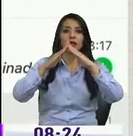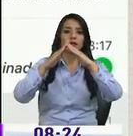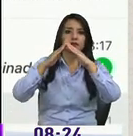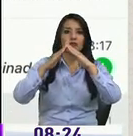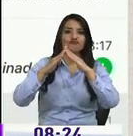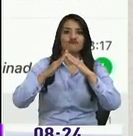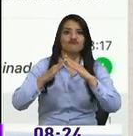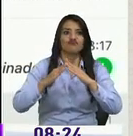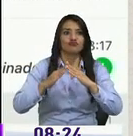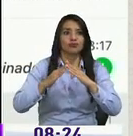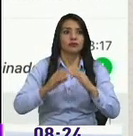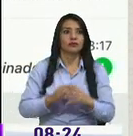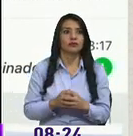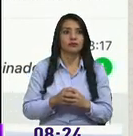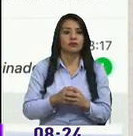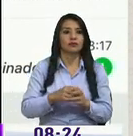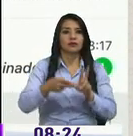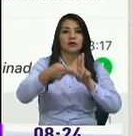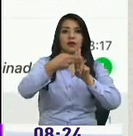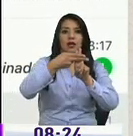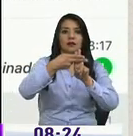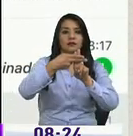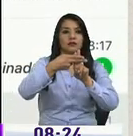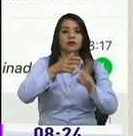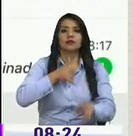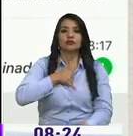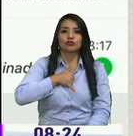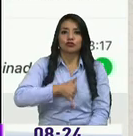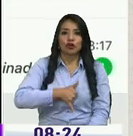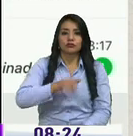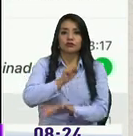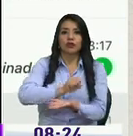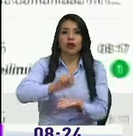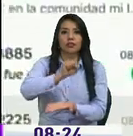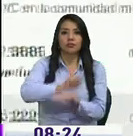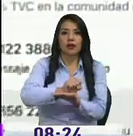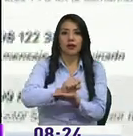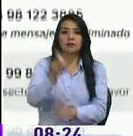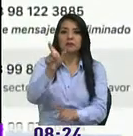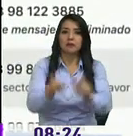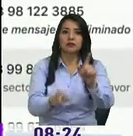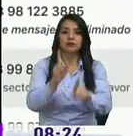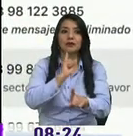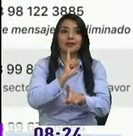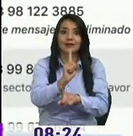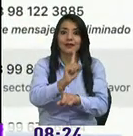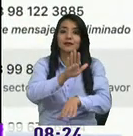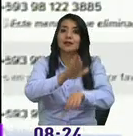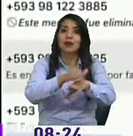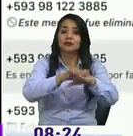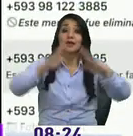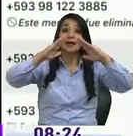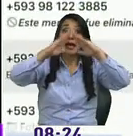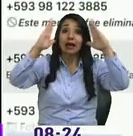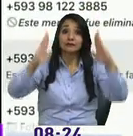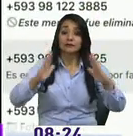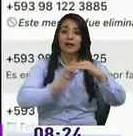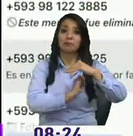hundiendo, hashtag Sosolanda. ¿Qué pasa aquí? Los vecinos dicen que estas casas,